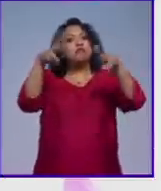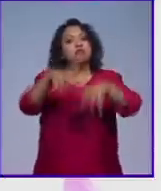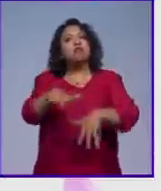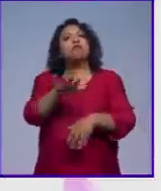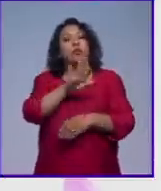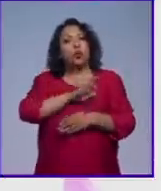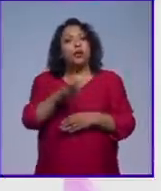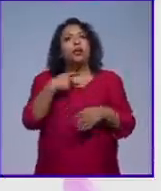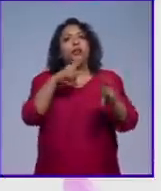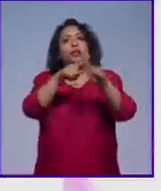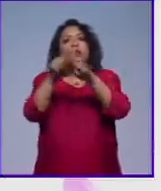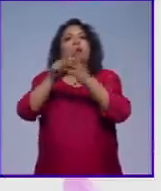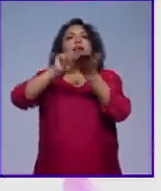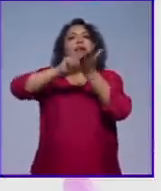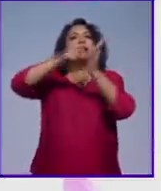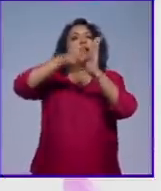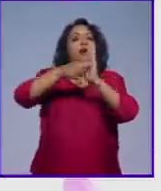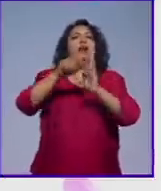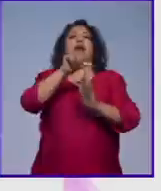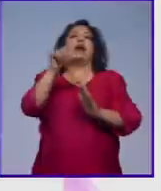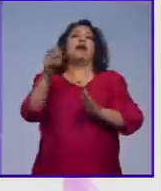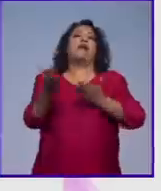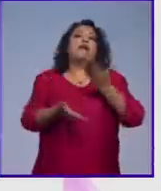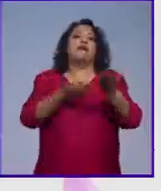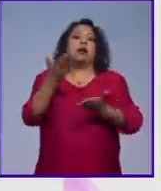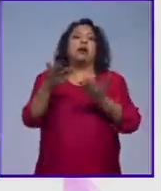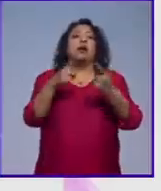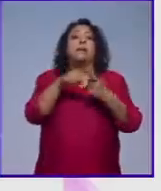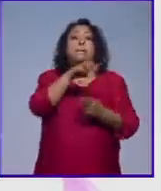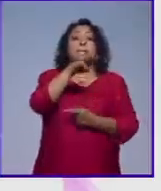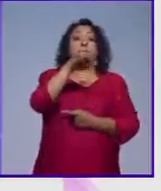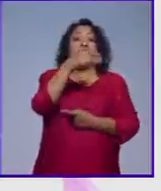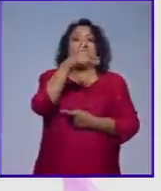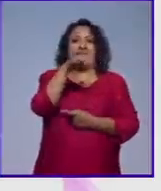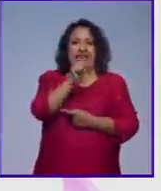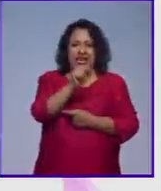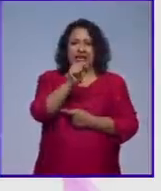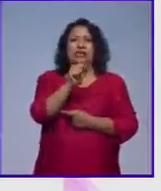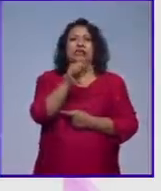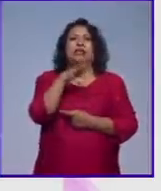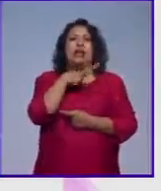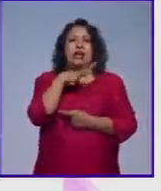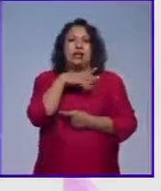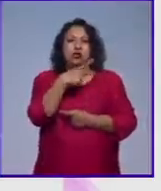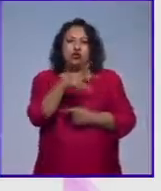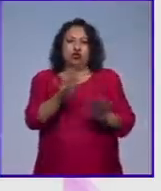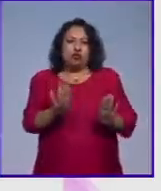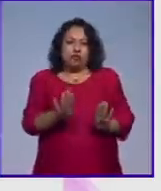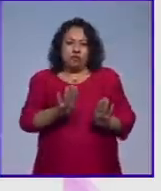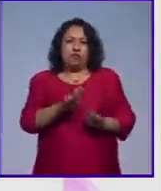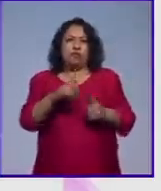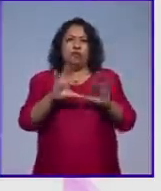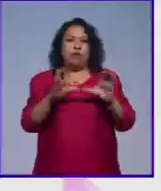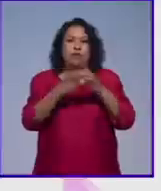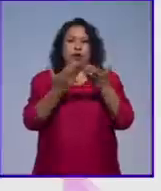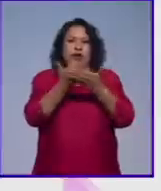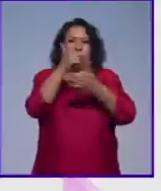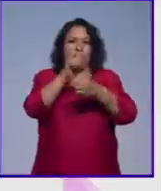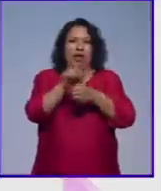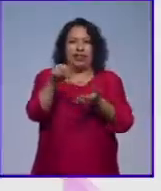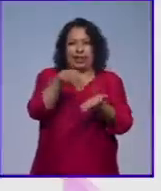con las diferentes técnicas dancísticas. En este caso, los mayas, que es la versión que interpreta la Compañía Nacional de